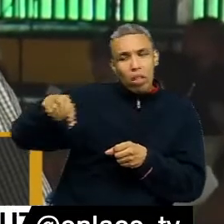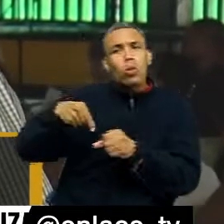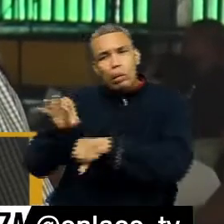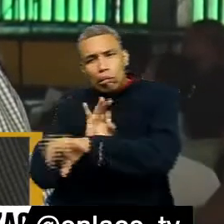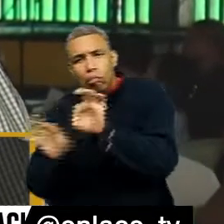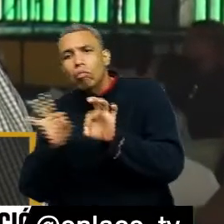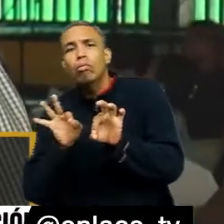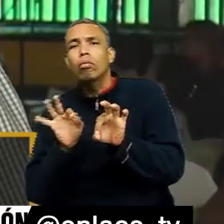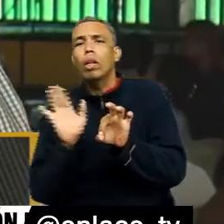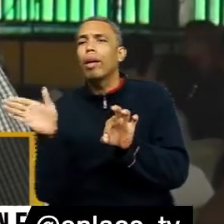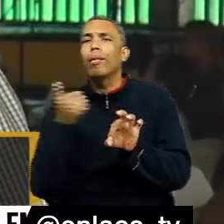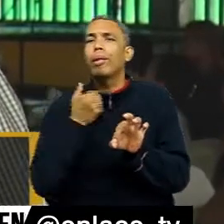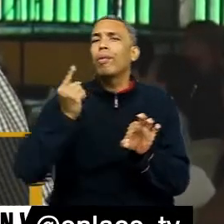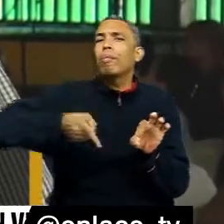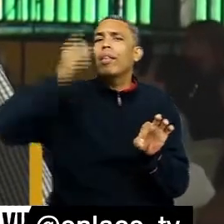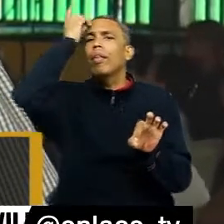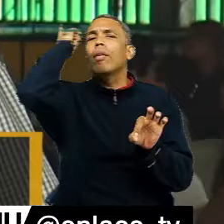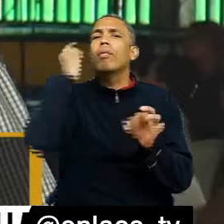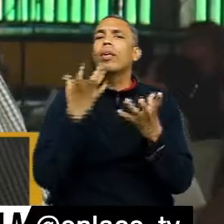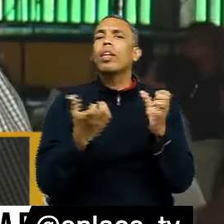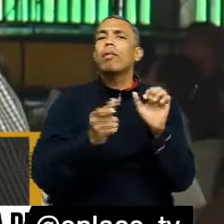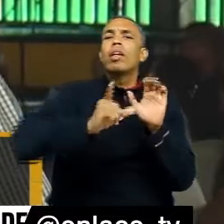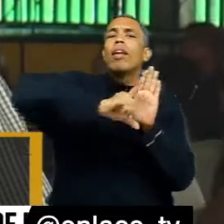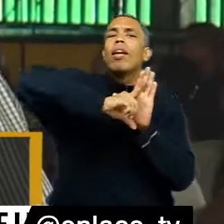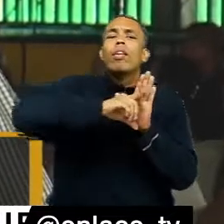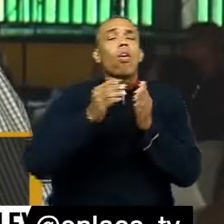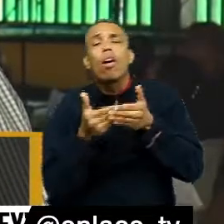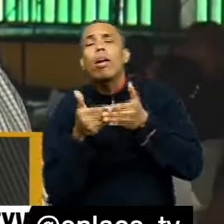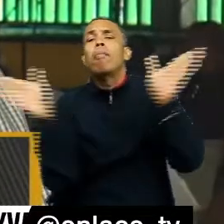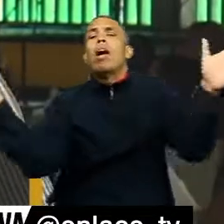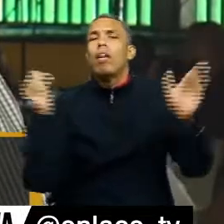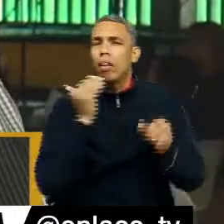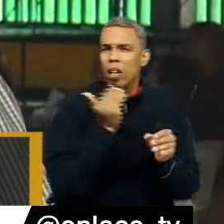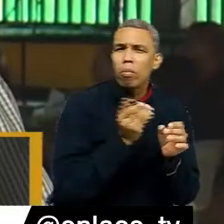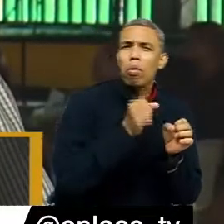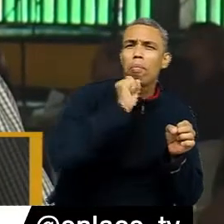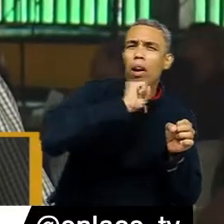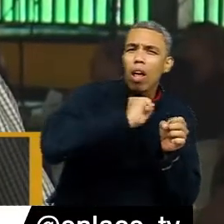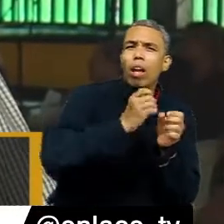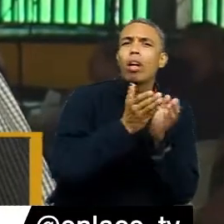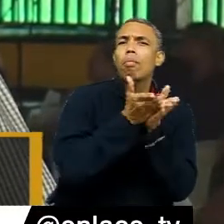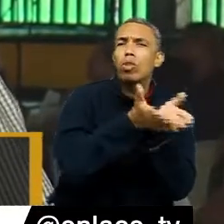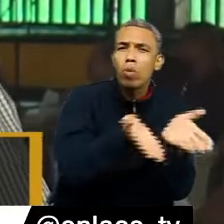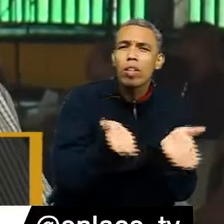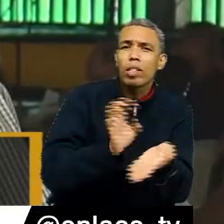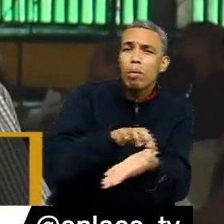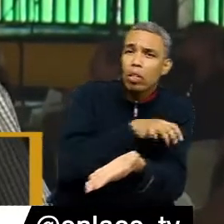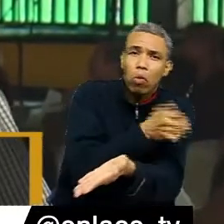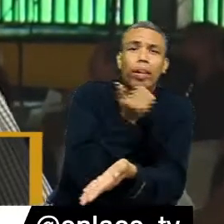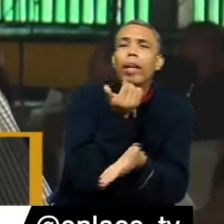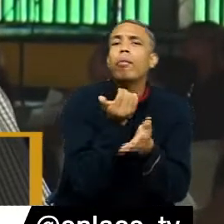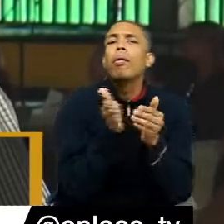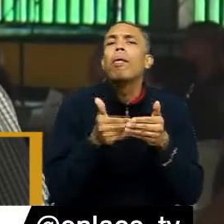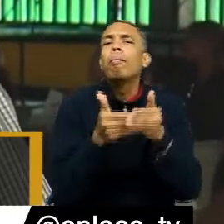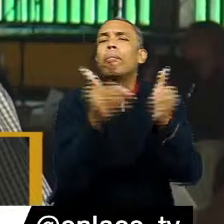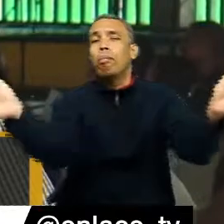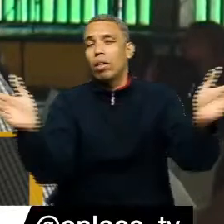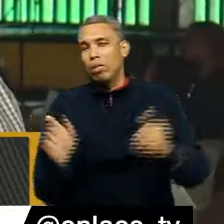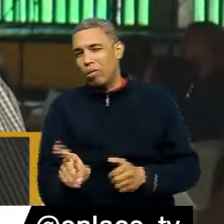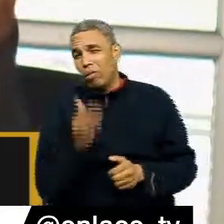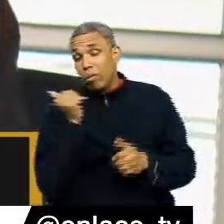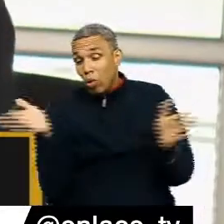tienen las comunidades del corregimiento del centro y del municipio de Barranca Bermeja, ¿sí? Pero también es cierto, aquí hay muchos impactos que hoy nos están